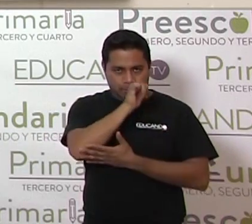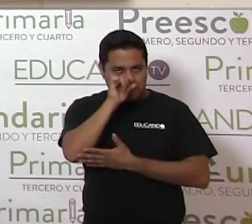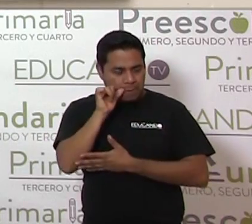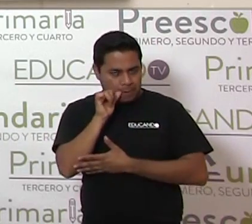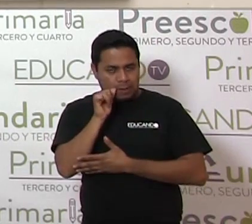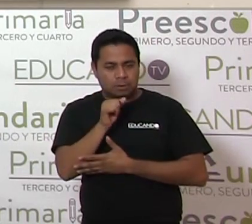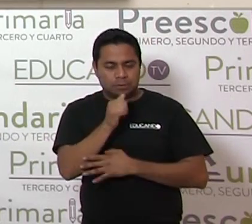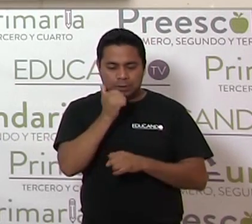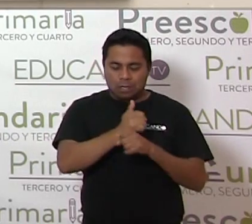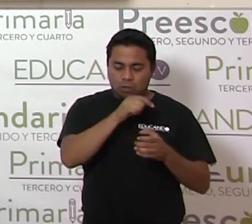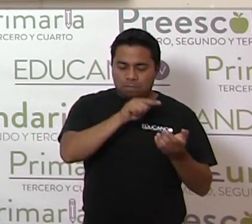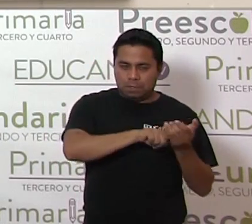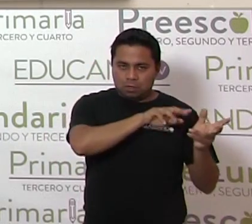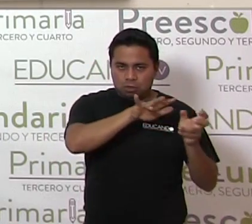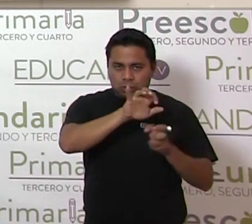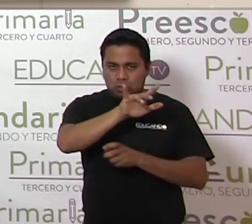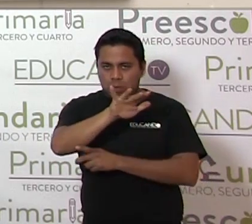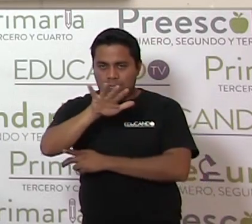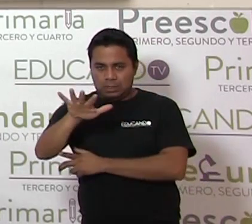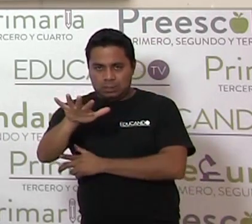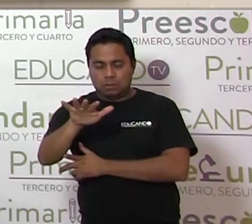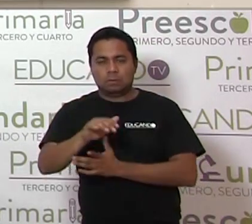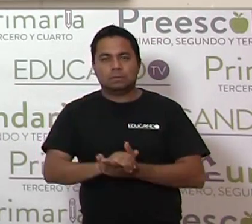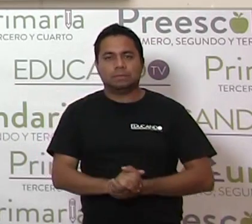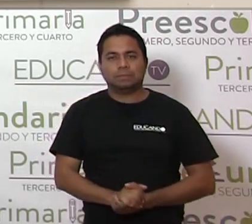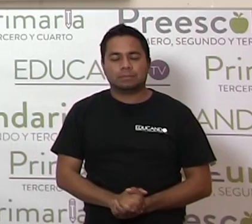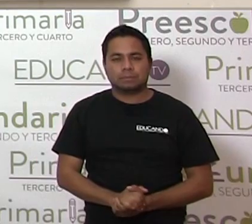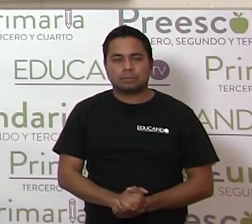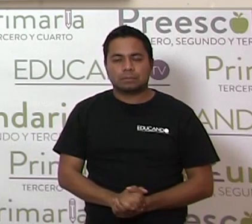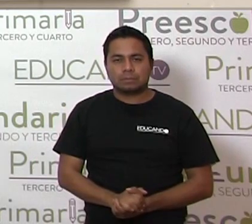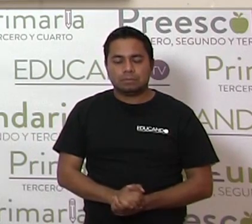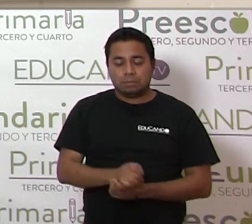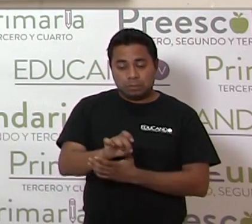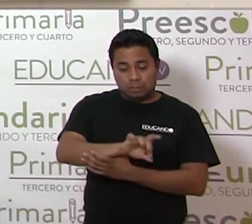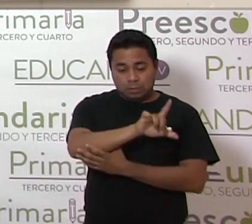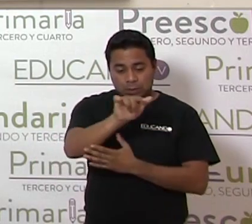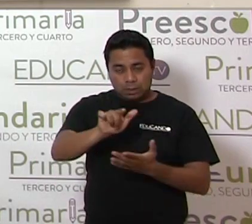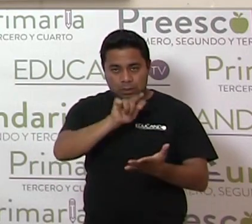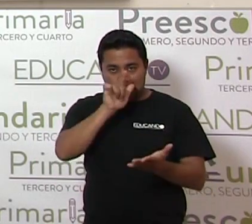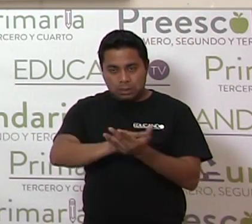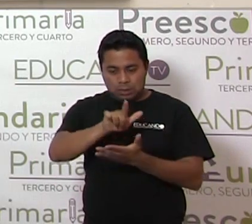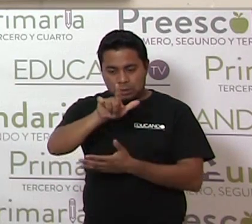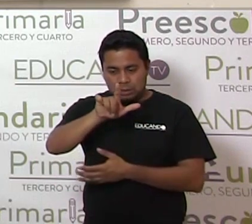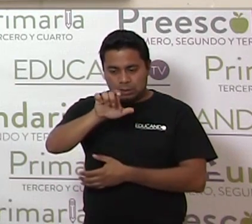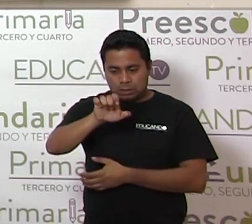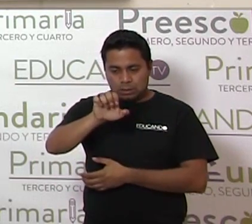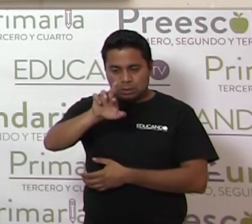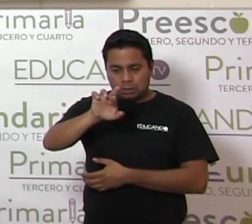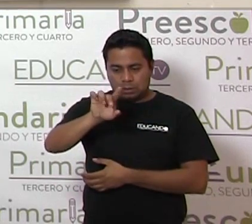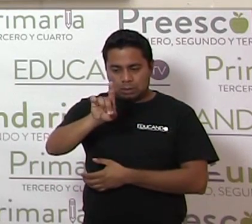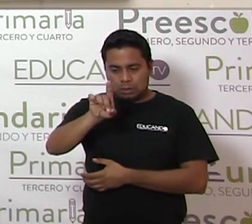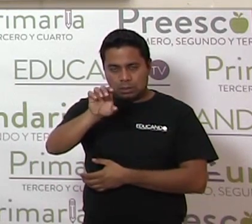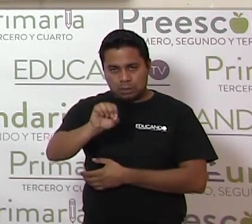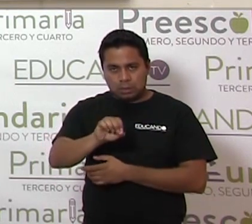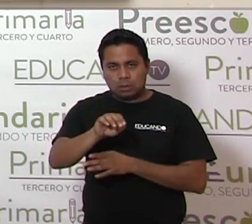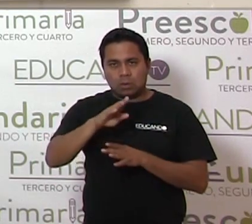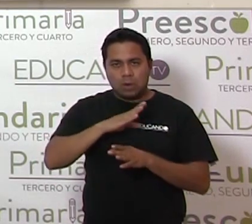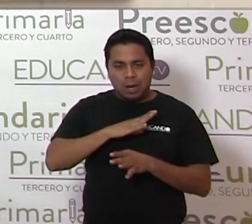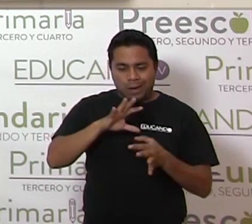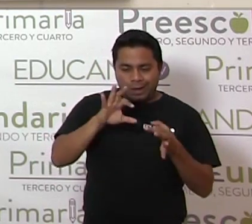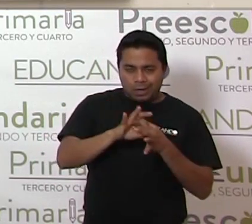en 1855. Después la Ley Lerdo. ¿Es sincrónico